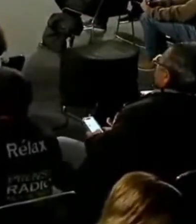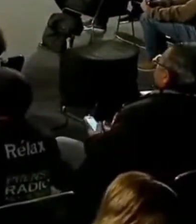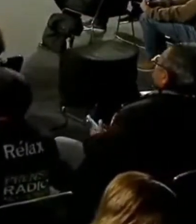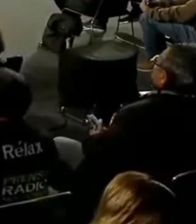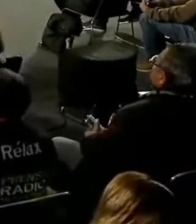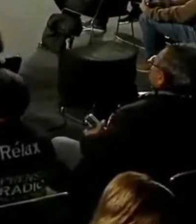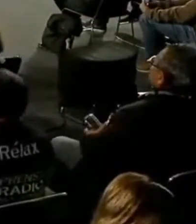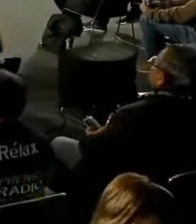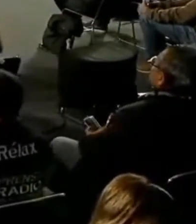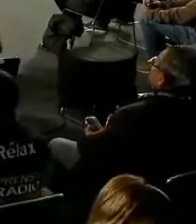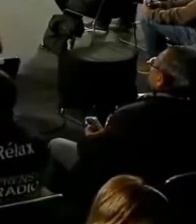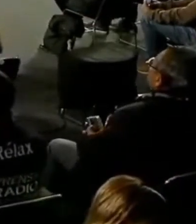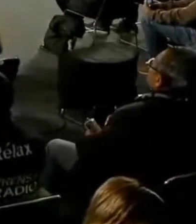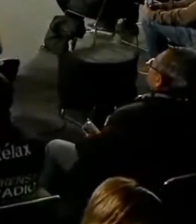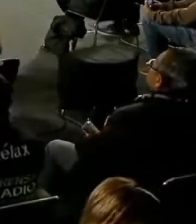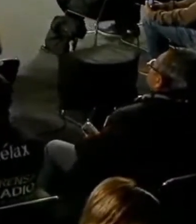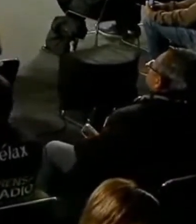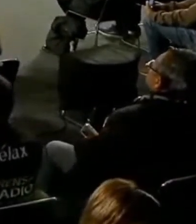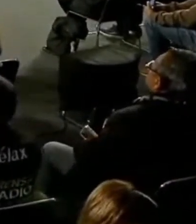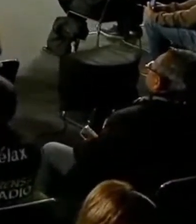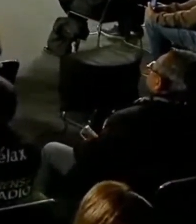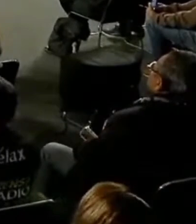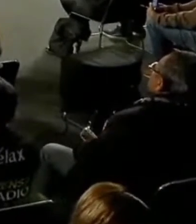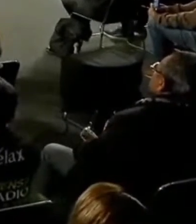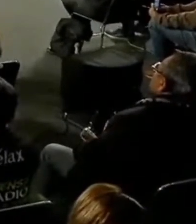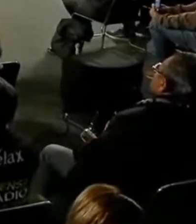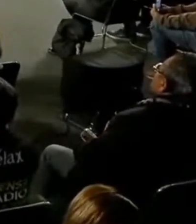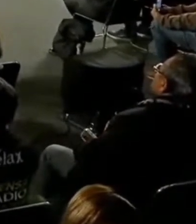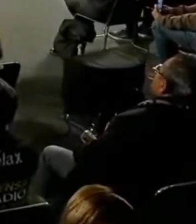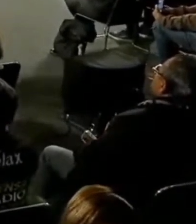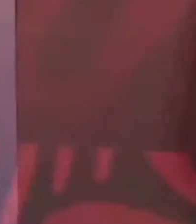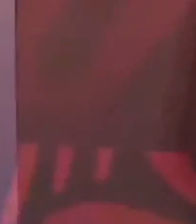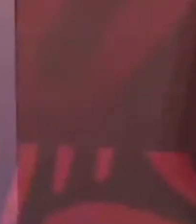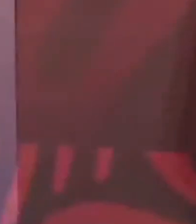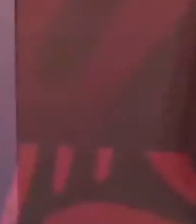Porque si aumenta el consumo,